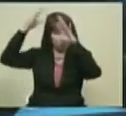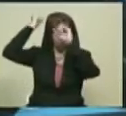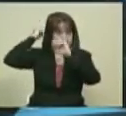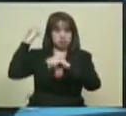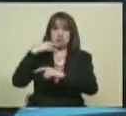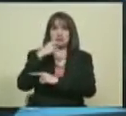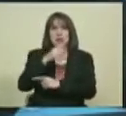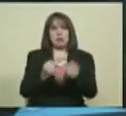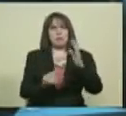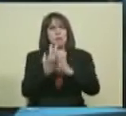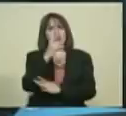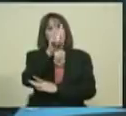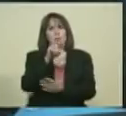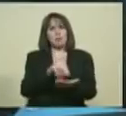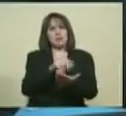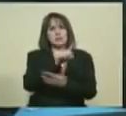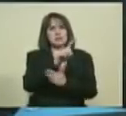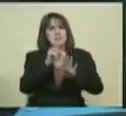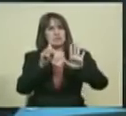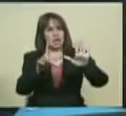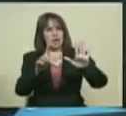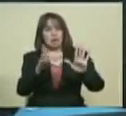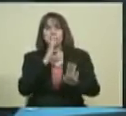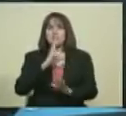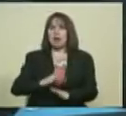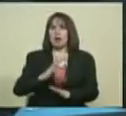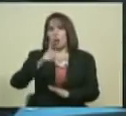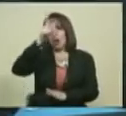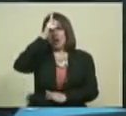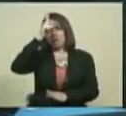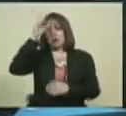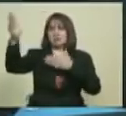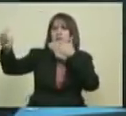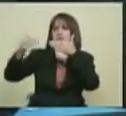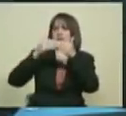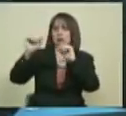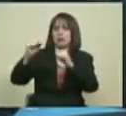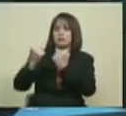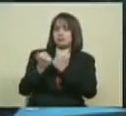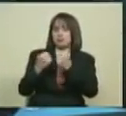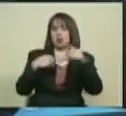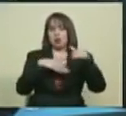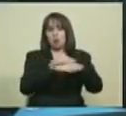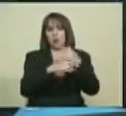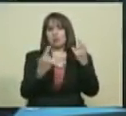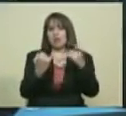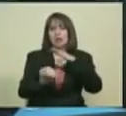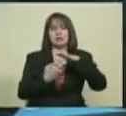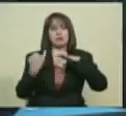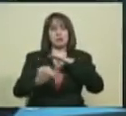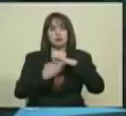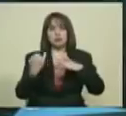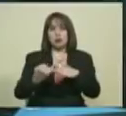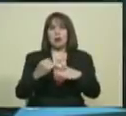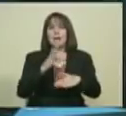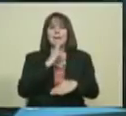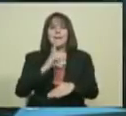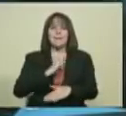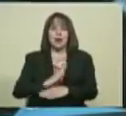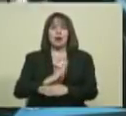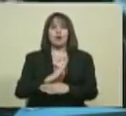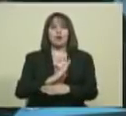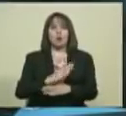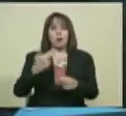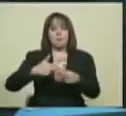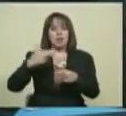Mayo 2016, el Banco Commerzbank de Alemania cierra las cuentas mantenidas por varias instituciones, bancos públicos venezolanos y